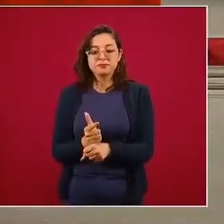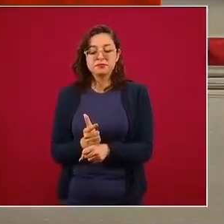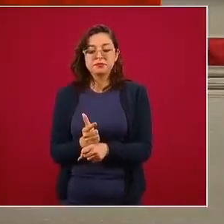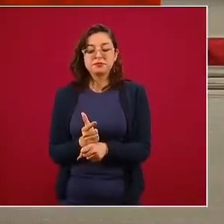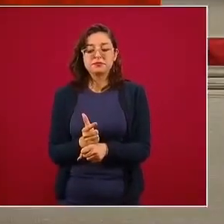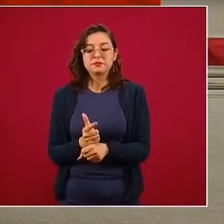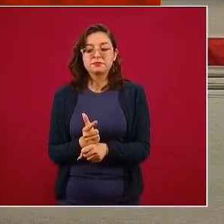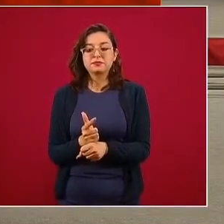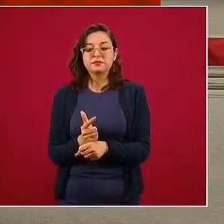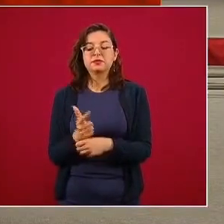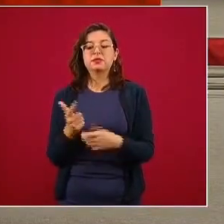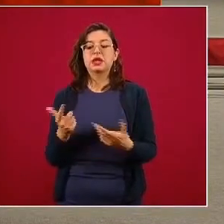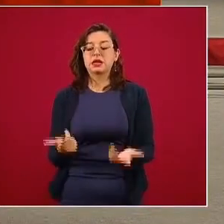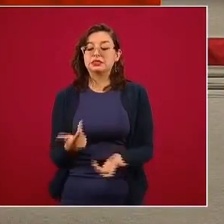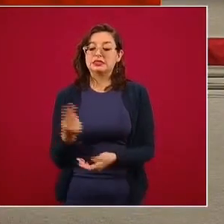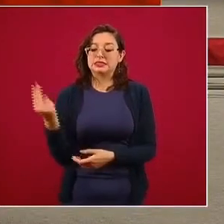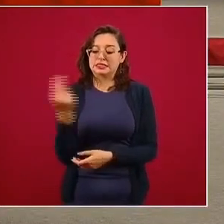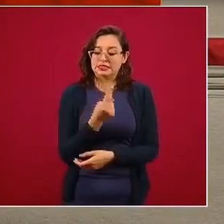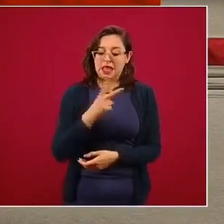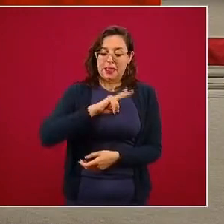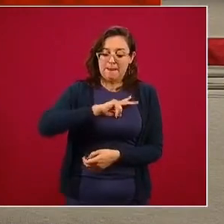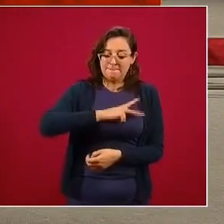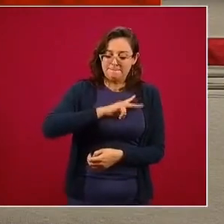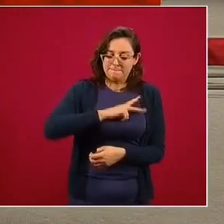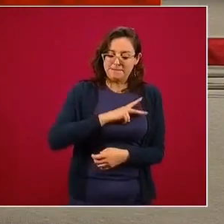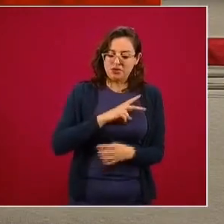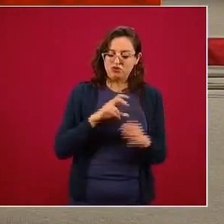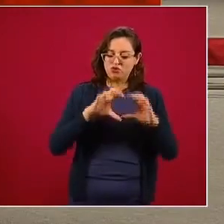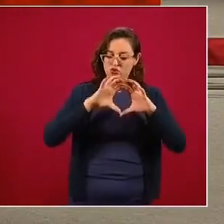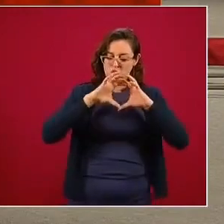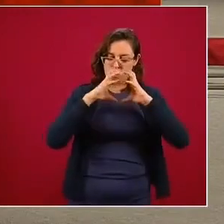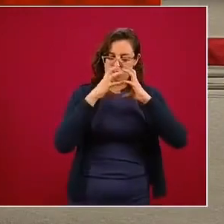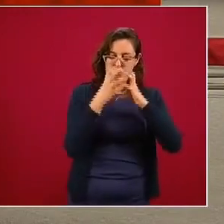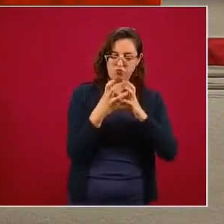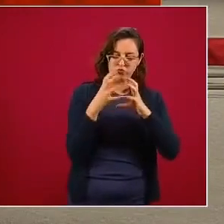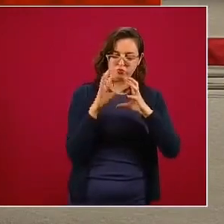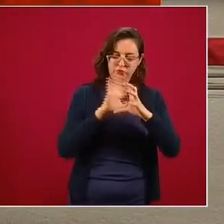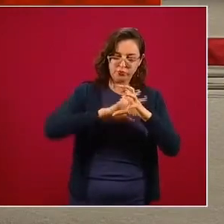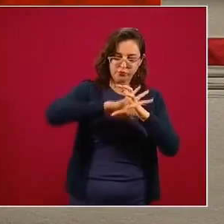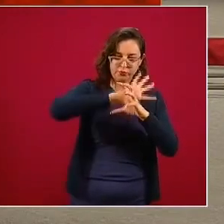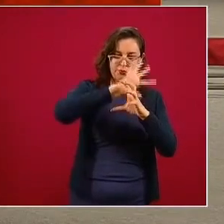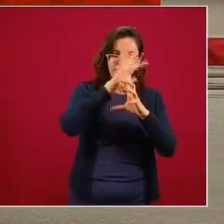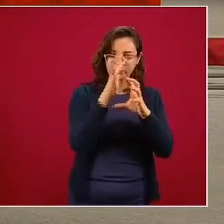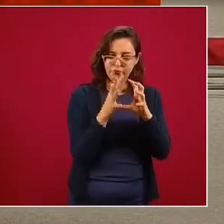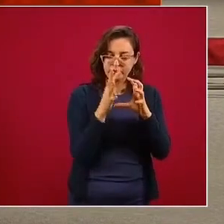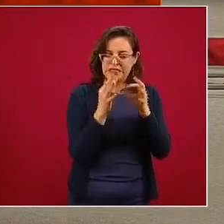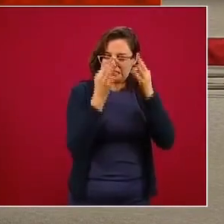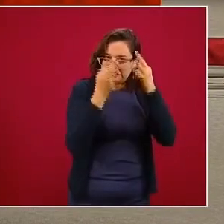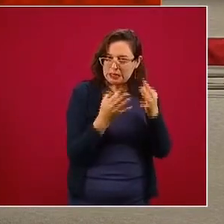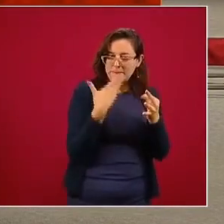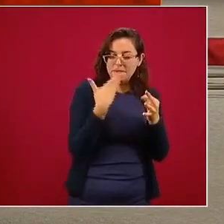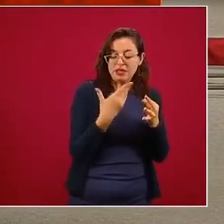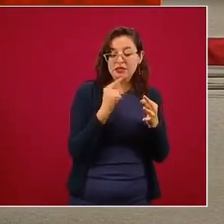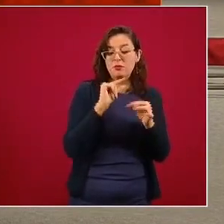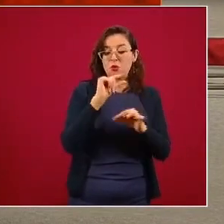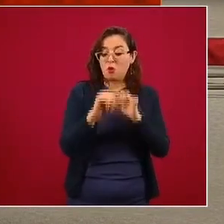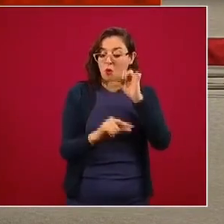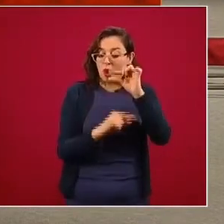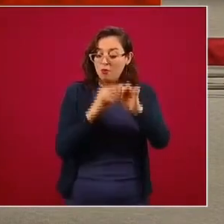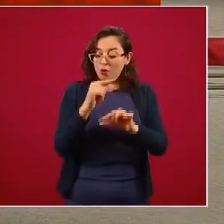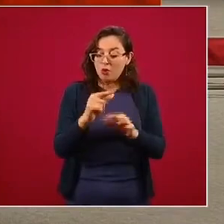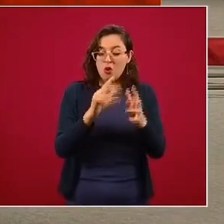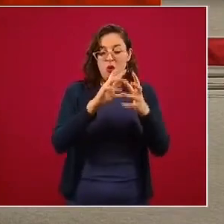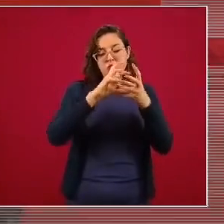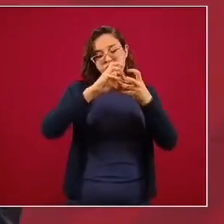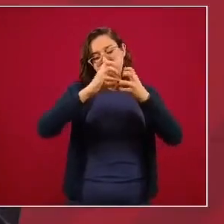completo, ensamblado, con la arquitectura correcta, pero el virus después empieza a deteriorarse, obviamente estamos